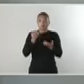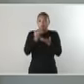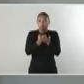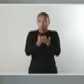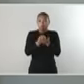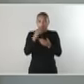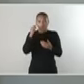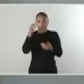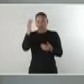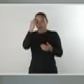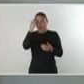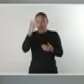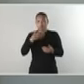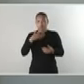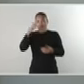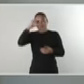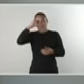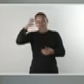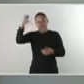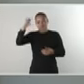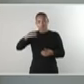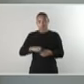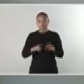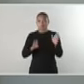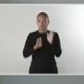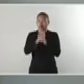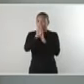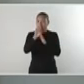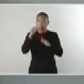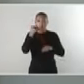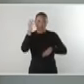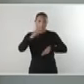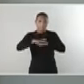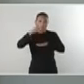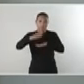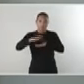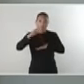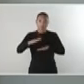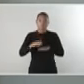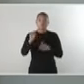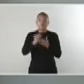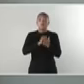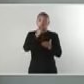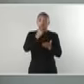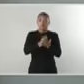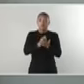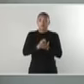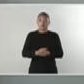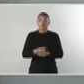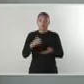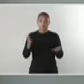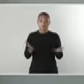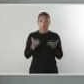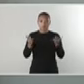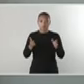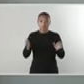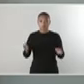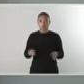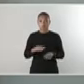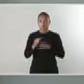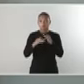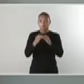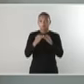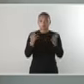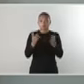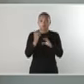demostrado que somos exitosos Vamos por más en Tamaulipas vamos a fabricar los productos